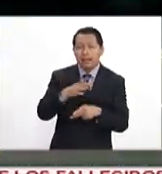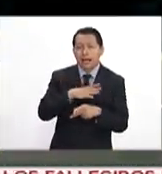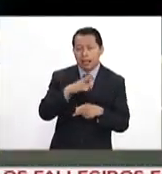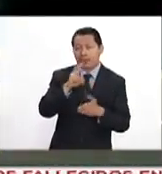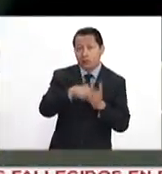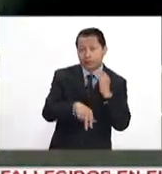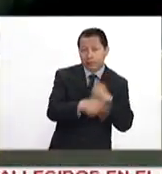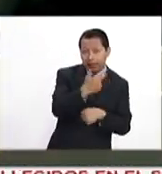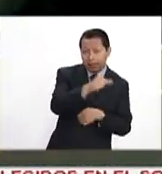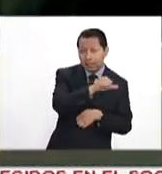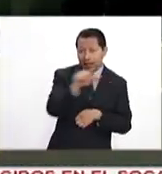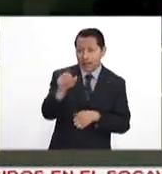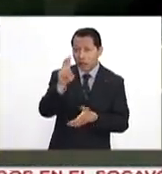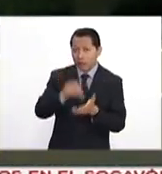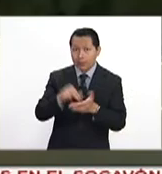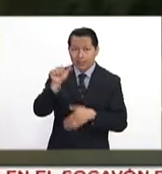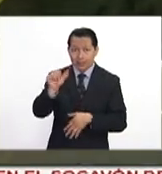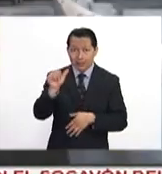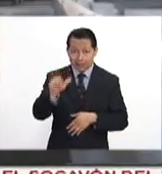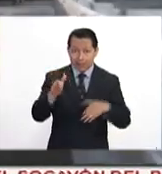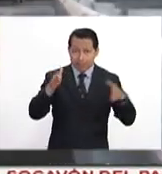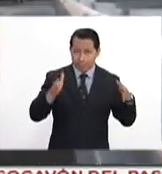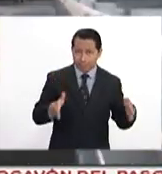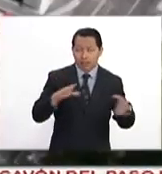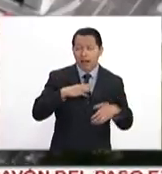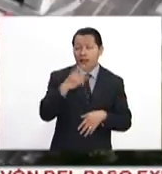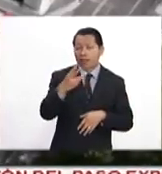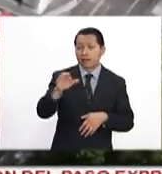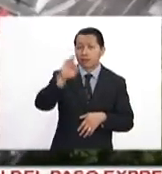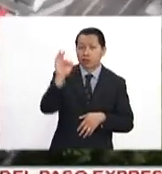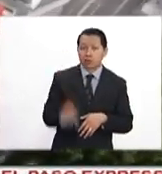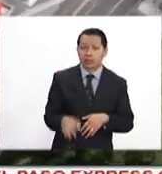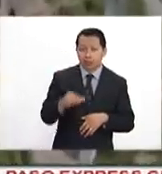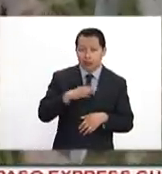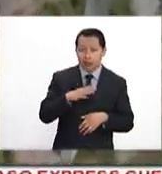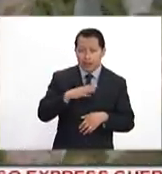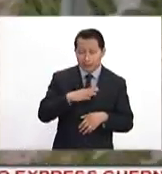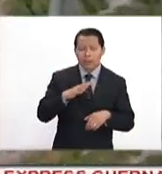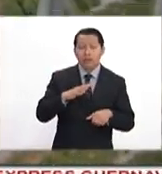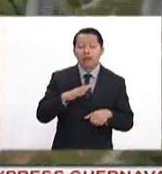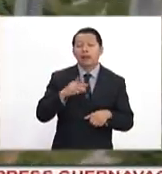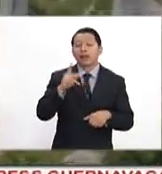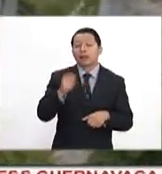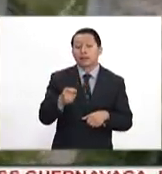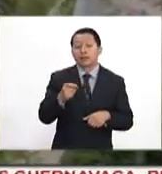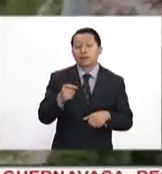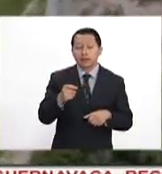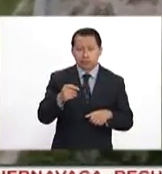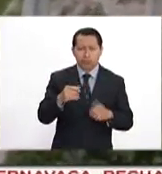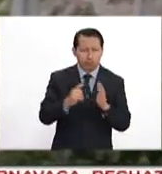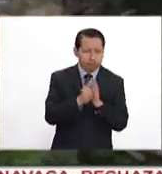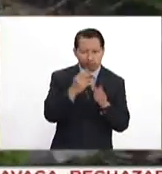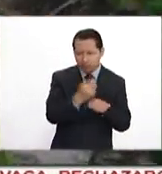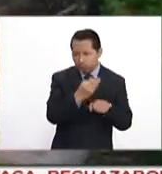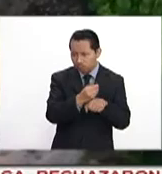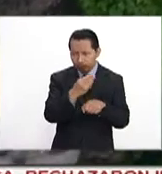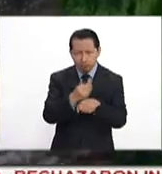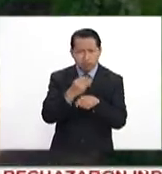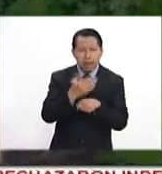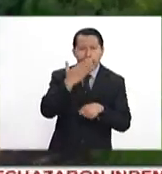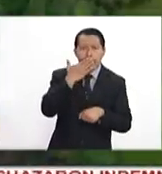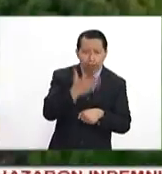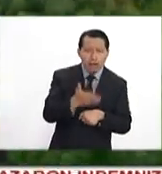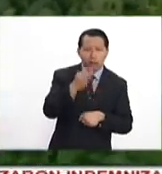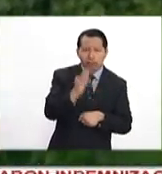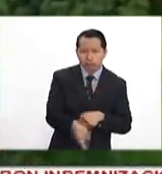periodo 2013-2016 se incrementó en 3% el estado físico bueno y aceptable de las